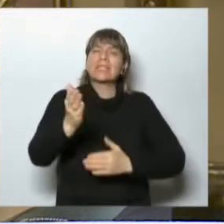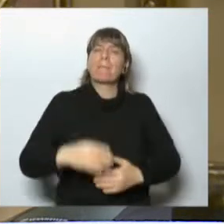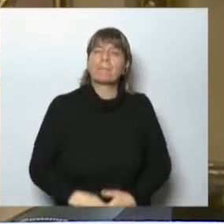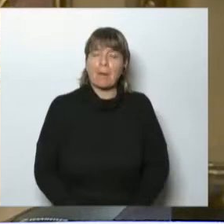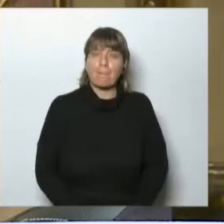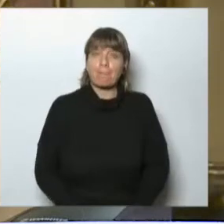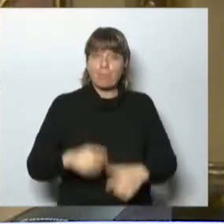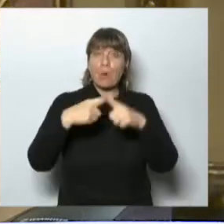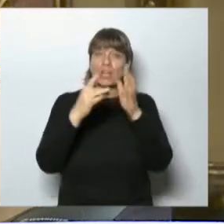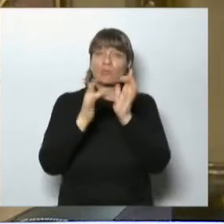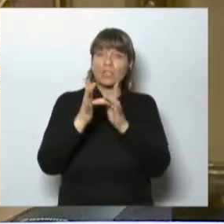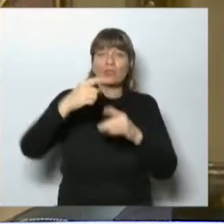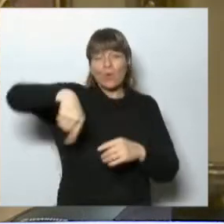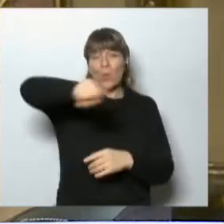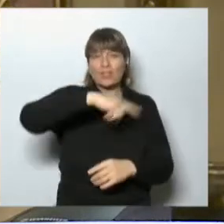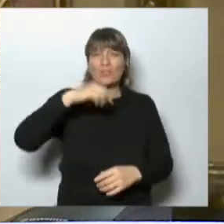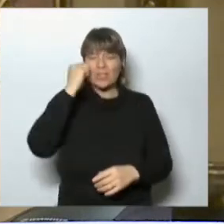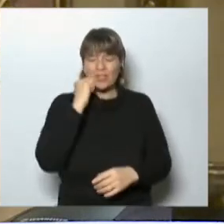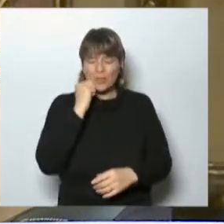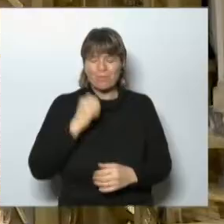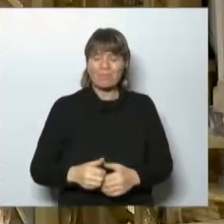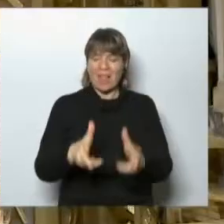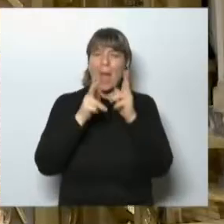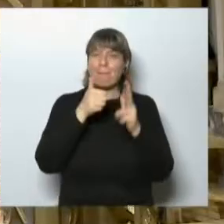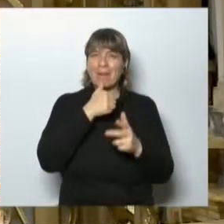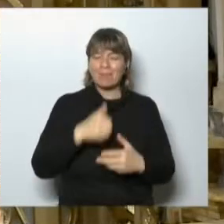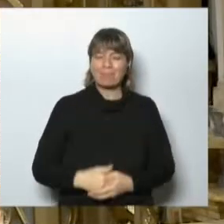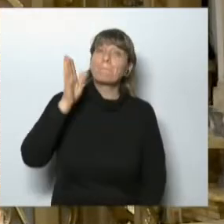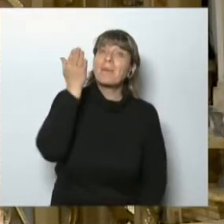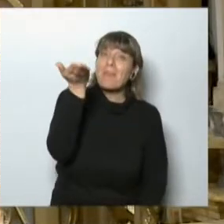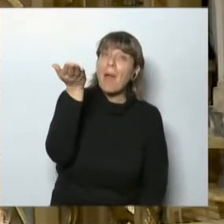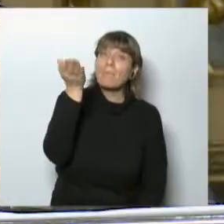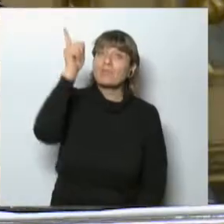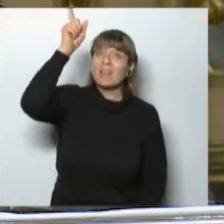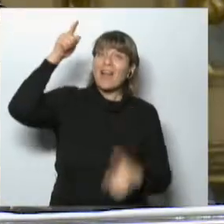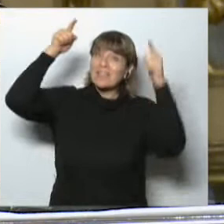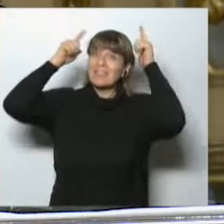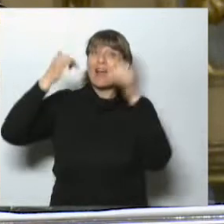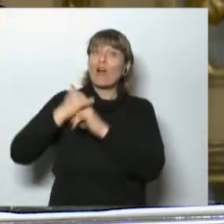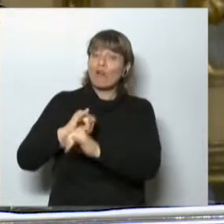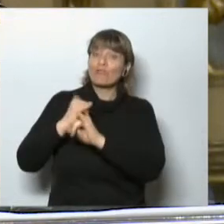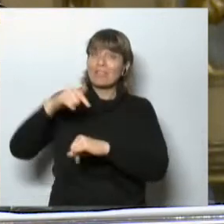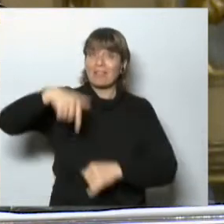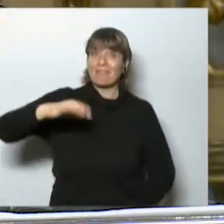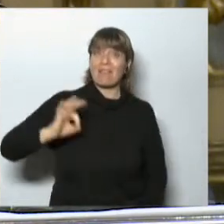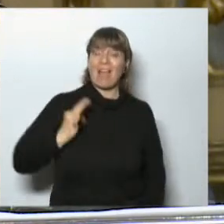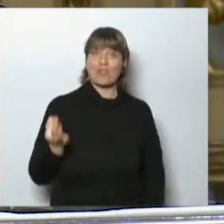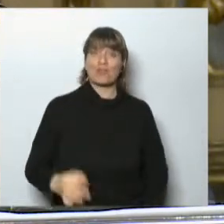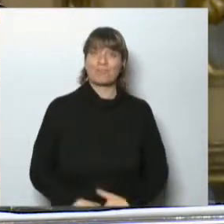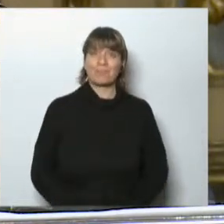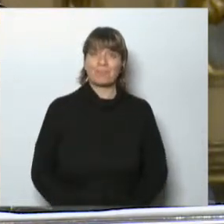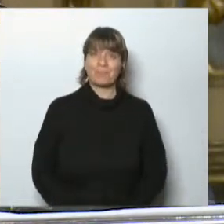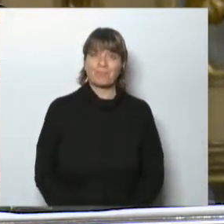eternamente. Por Jesucristo nuestro Señor. Amén. acudamos a San José en este